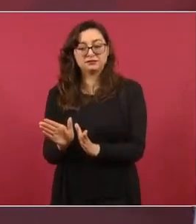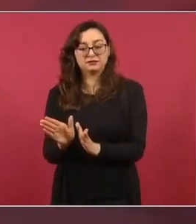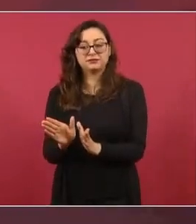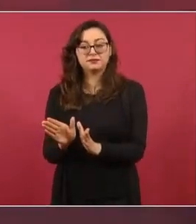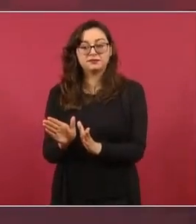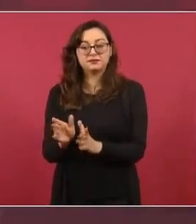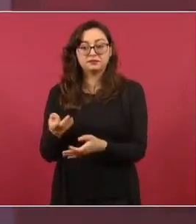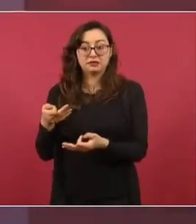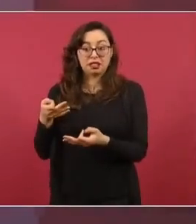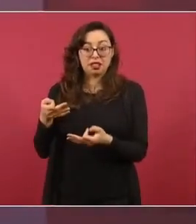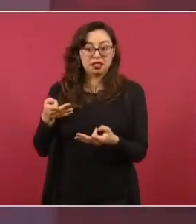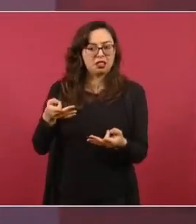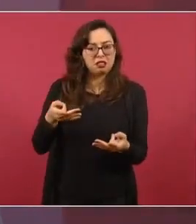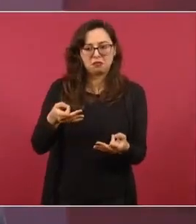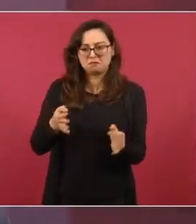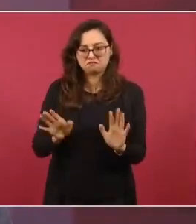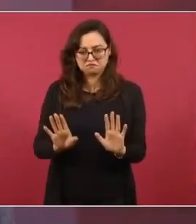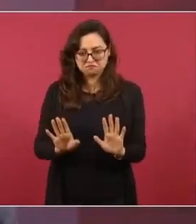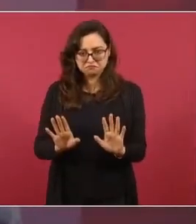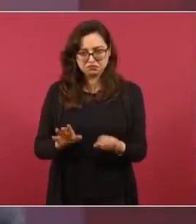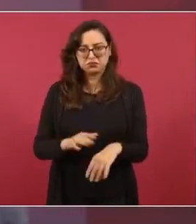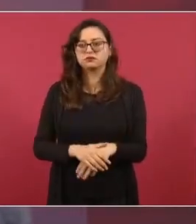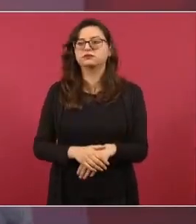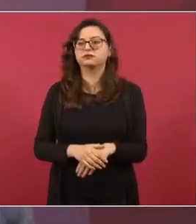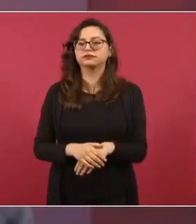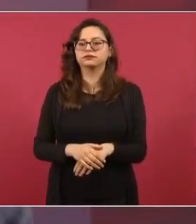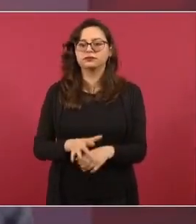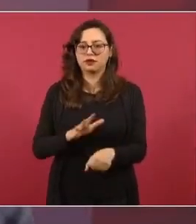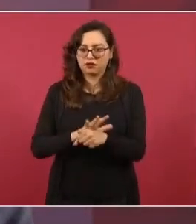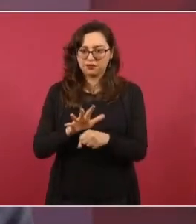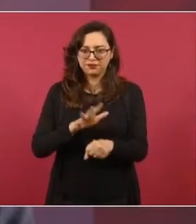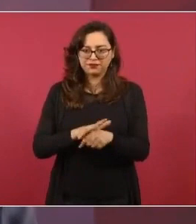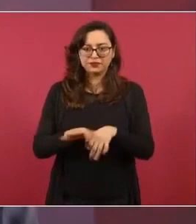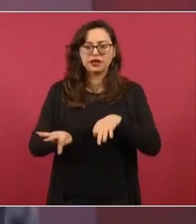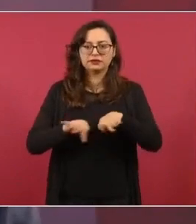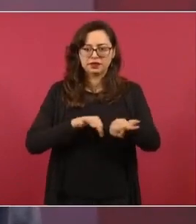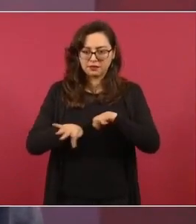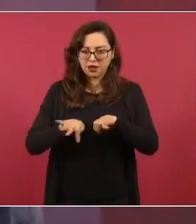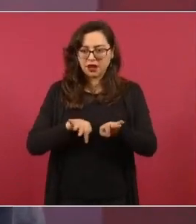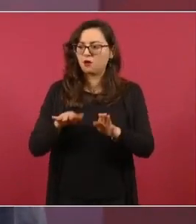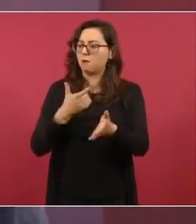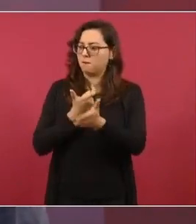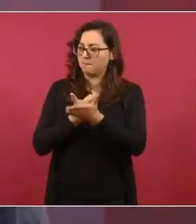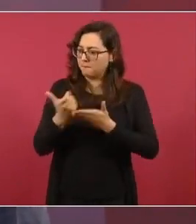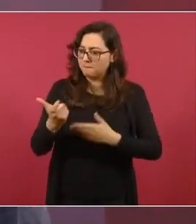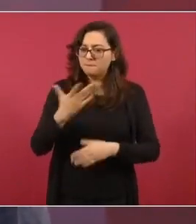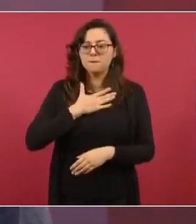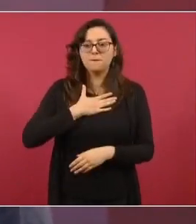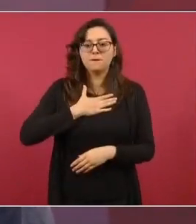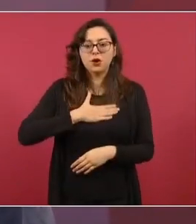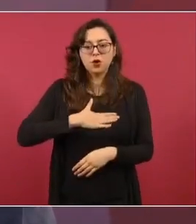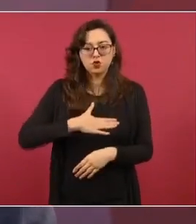que haya trabajo, que los salarios sean justos,